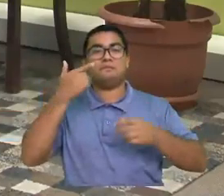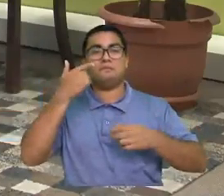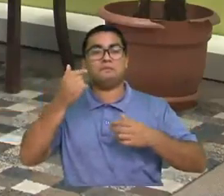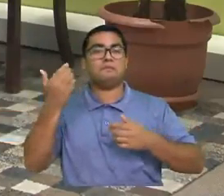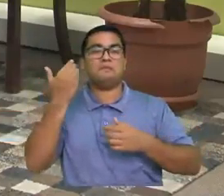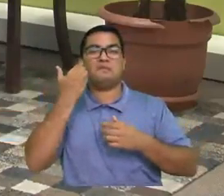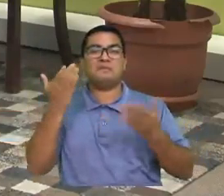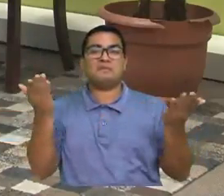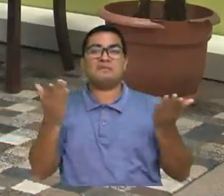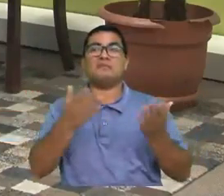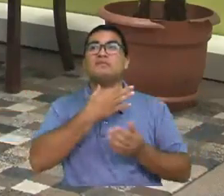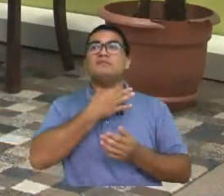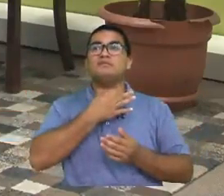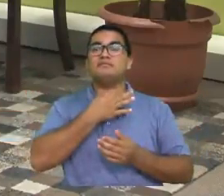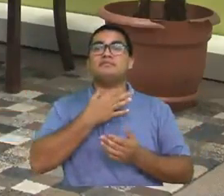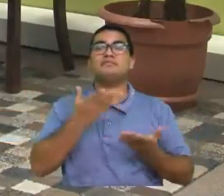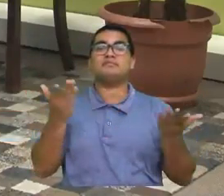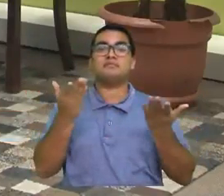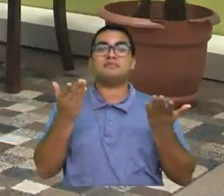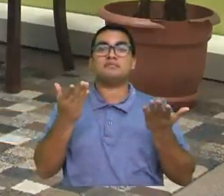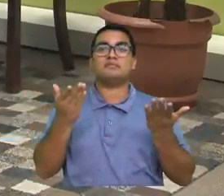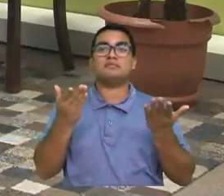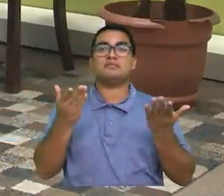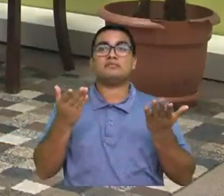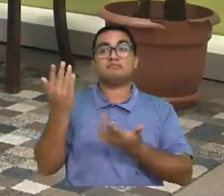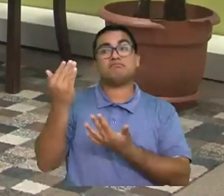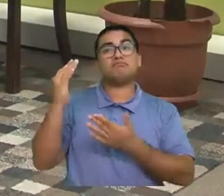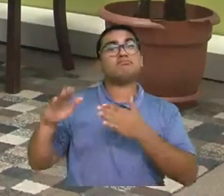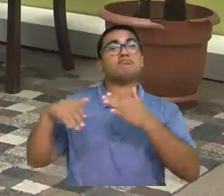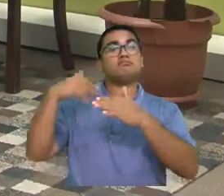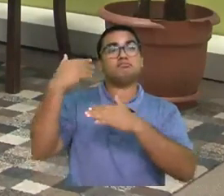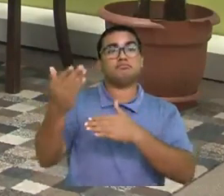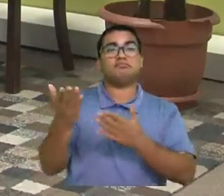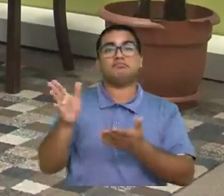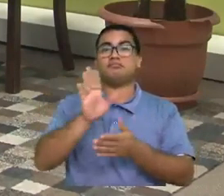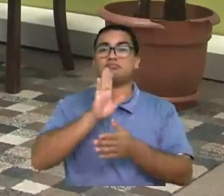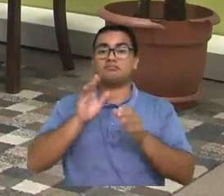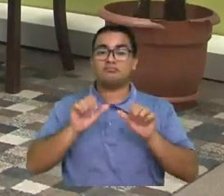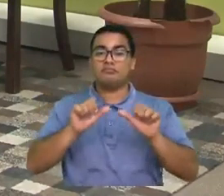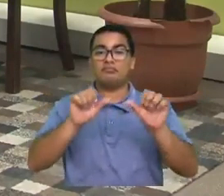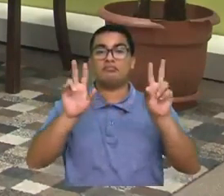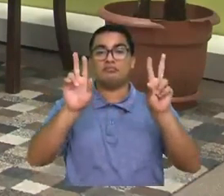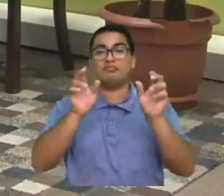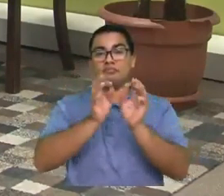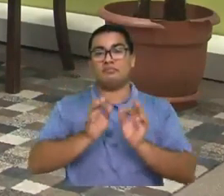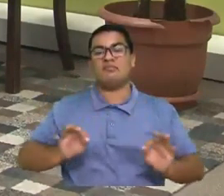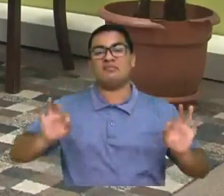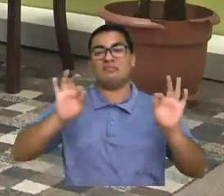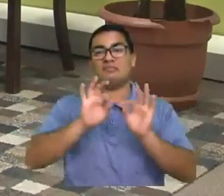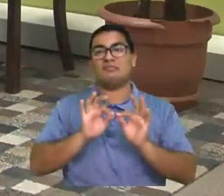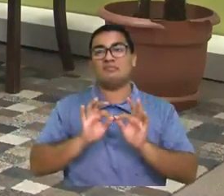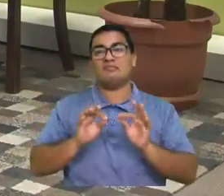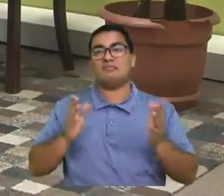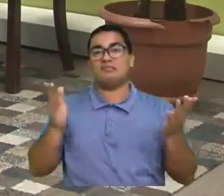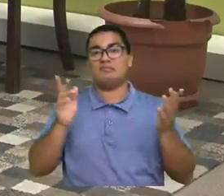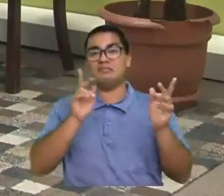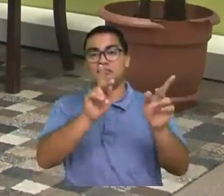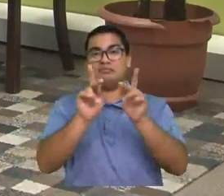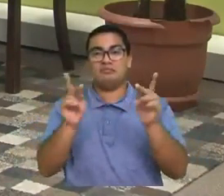enfermedades como son la faringitis y la amigdalitis. Le esperamos en otra oportunidad para seguir hablando sobre estos temas tan importantes para la